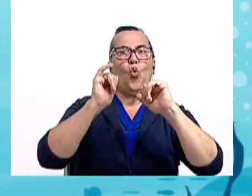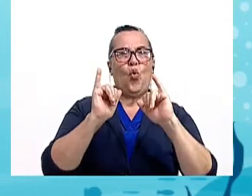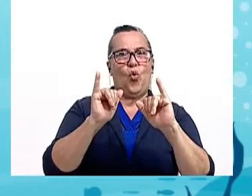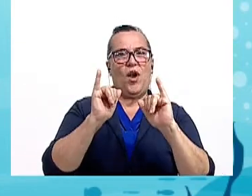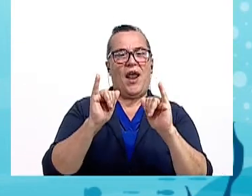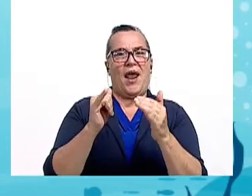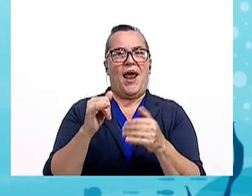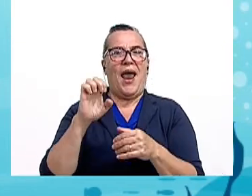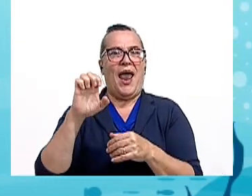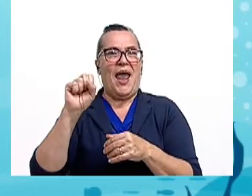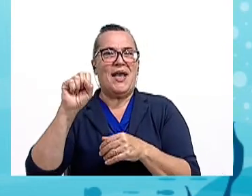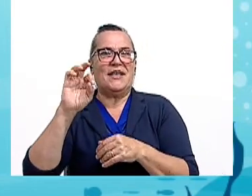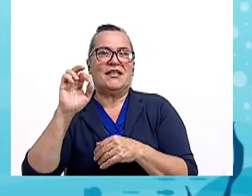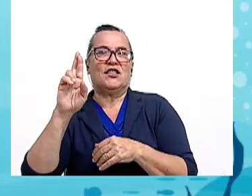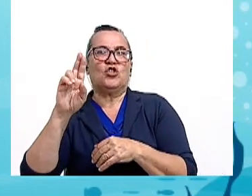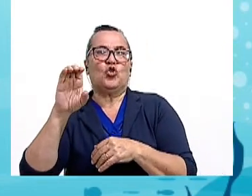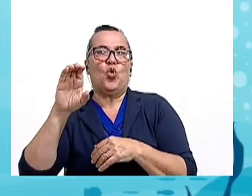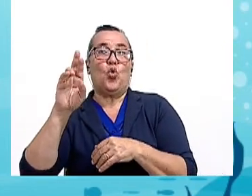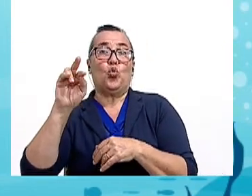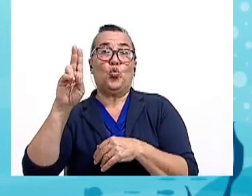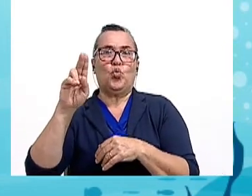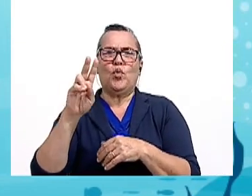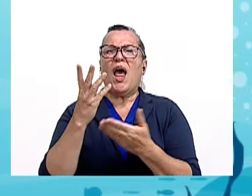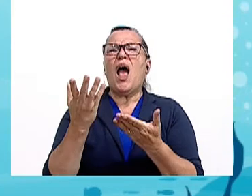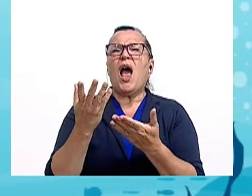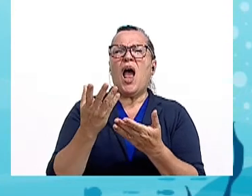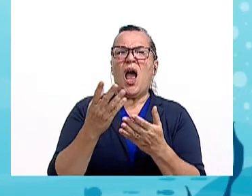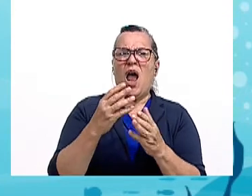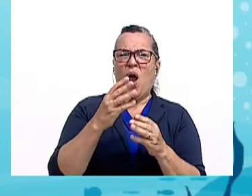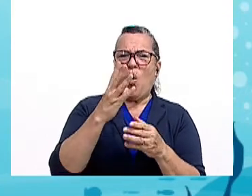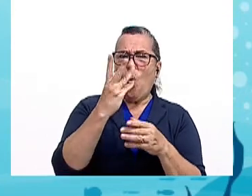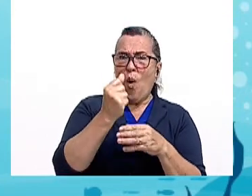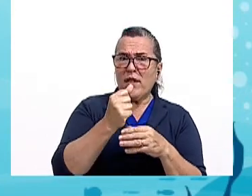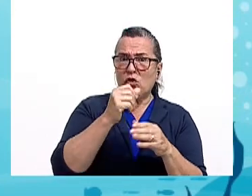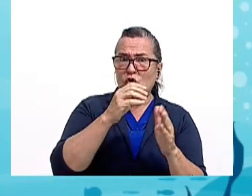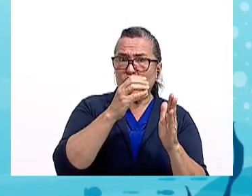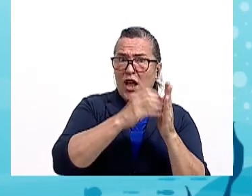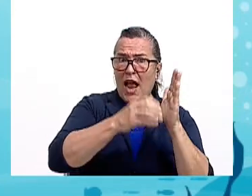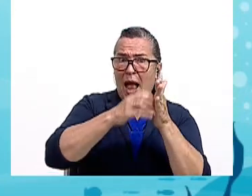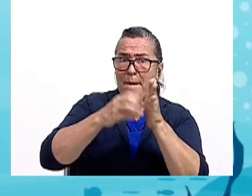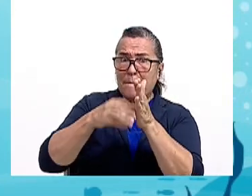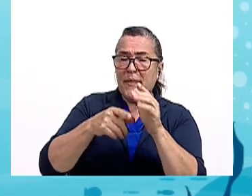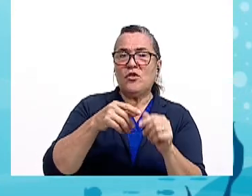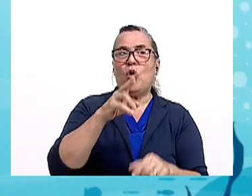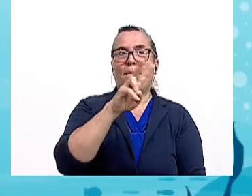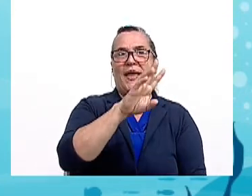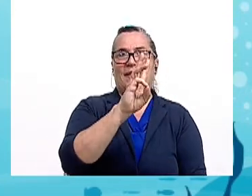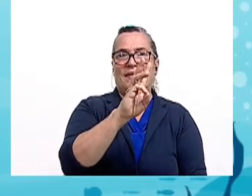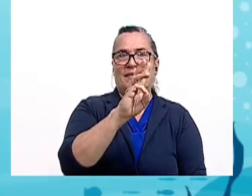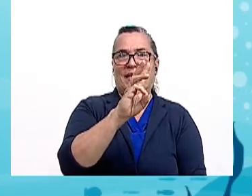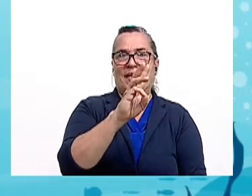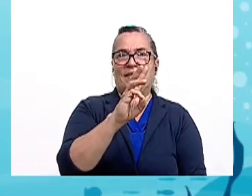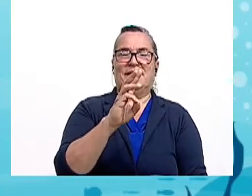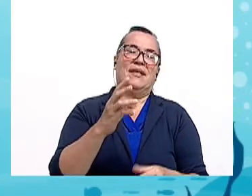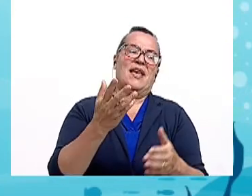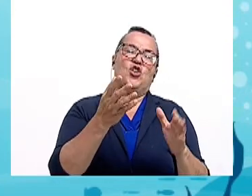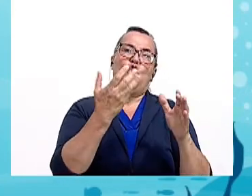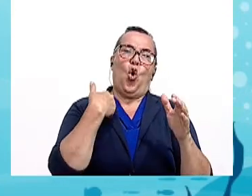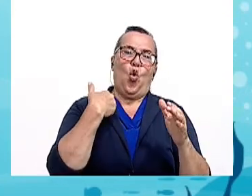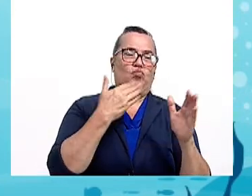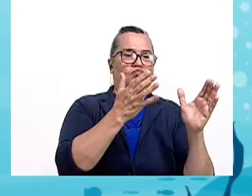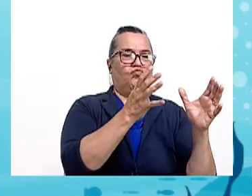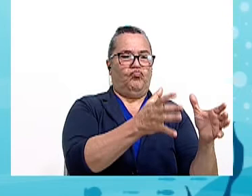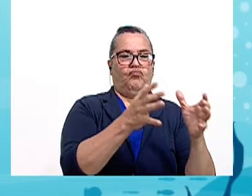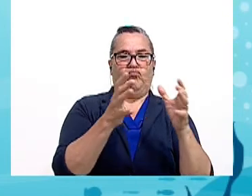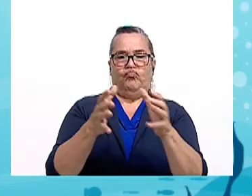Robinson Crusoe está compuesto por 26 capítulos, que lo dividí en 3 partes. En